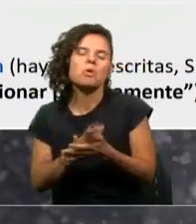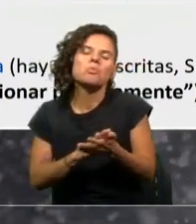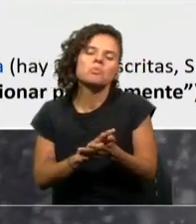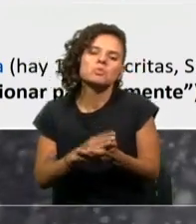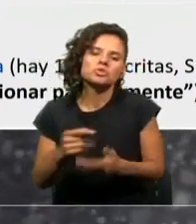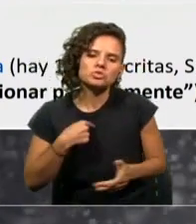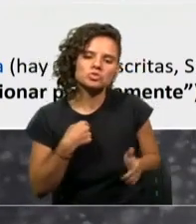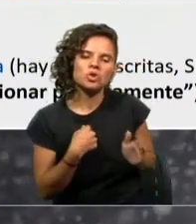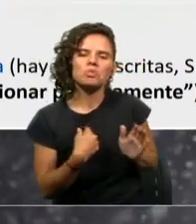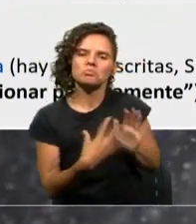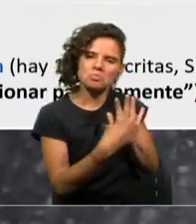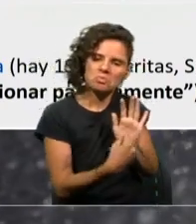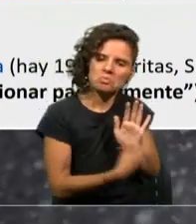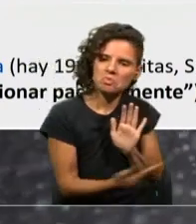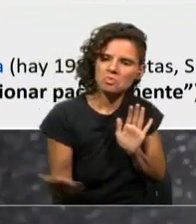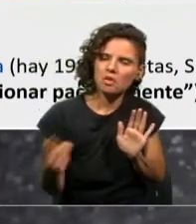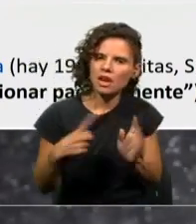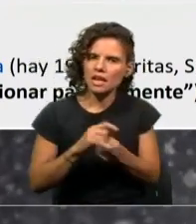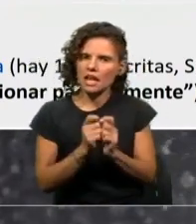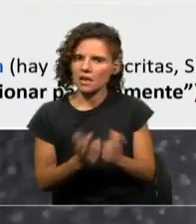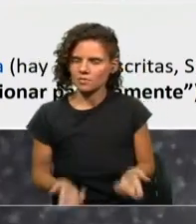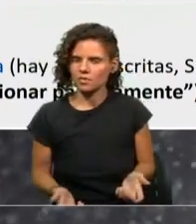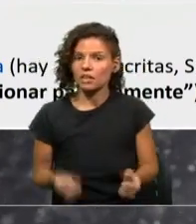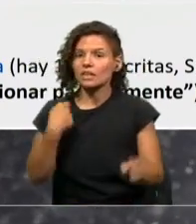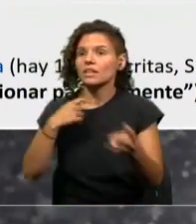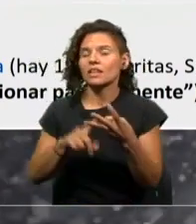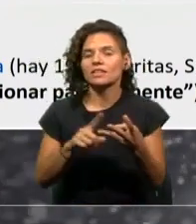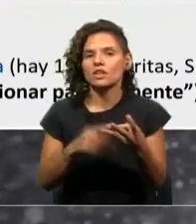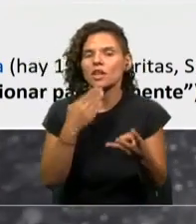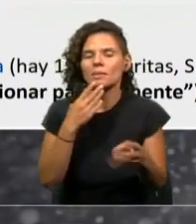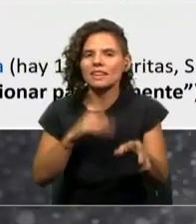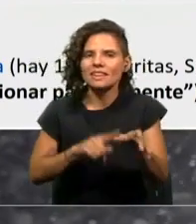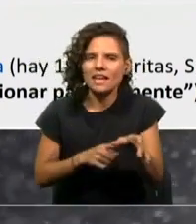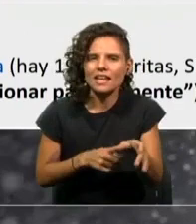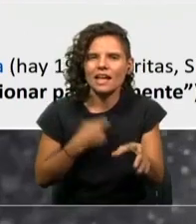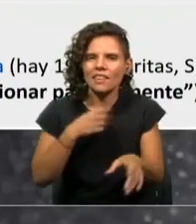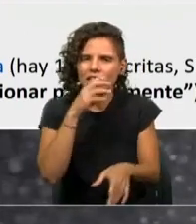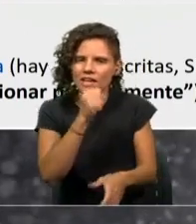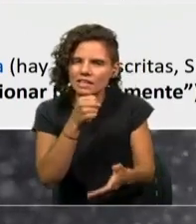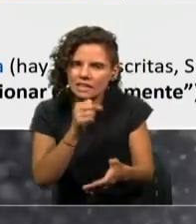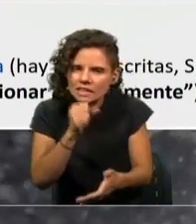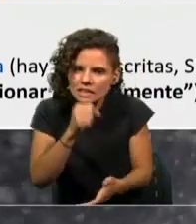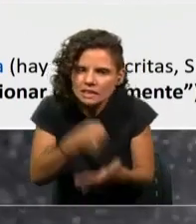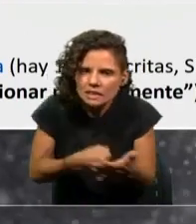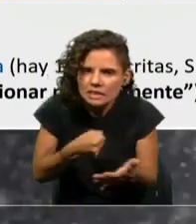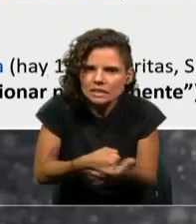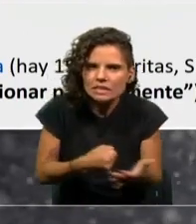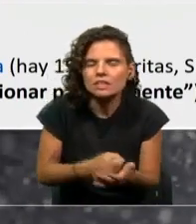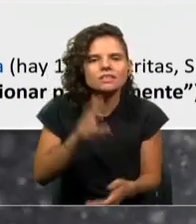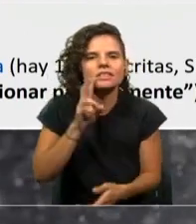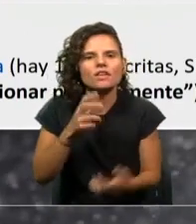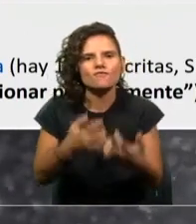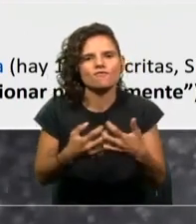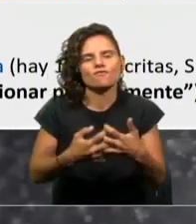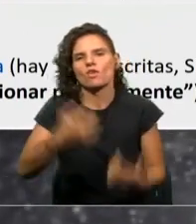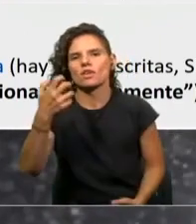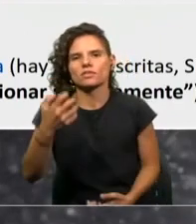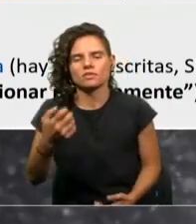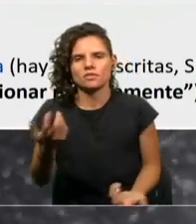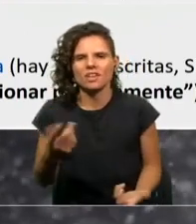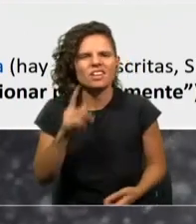ejemplo. Y tercero, se deben usar técnicas de resistencia no violenta, ¿ya? O no violencia